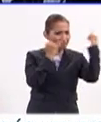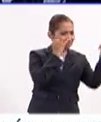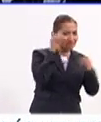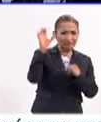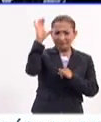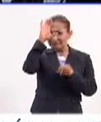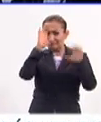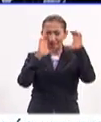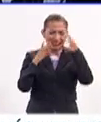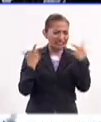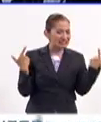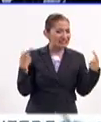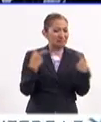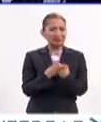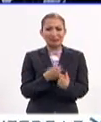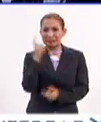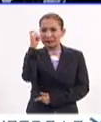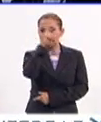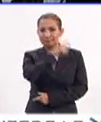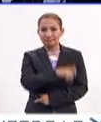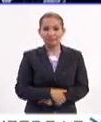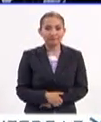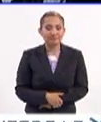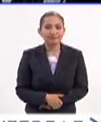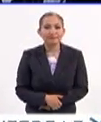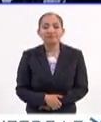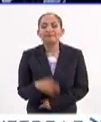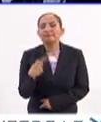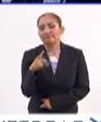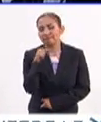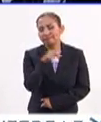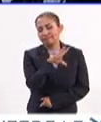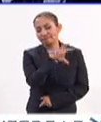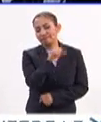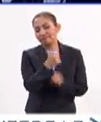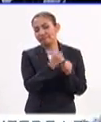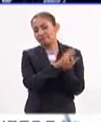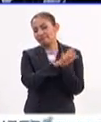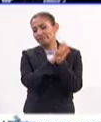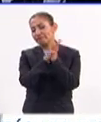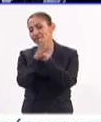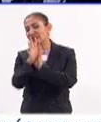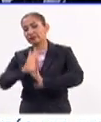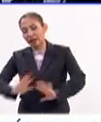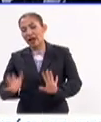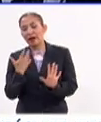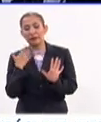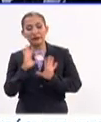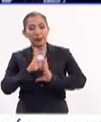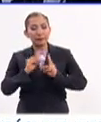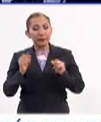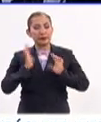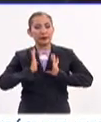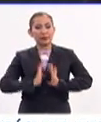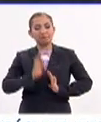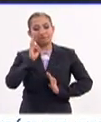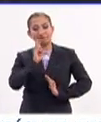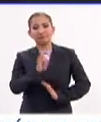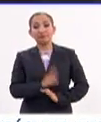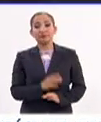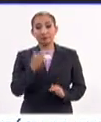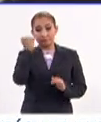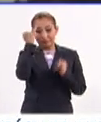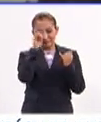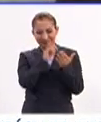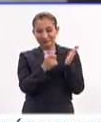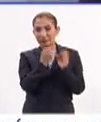dos culturas. Entonces, fue una cuestión muy difícil. Pero creo que a 500 años ya deberíamos de haberlo asumido. El